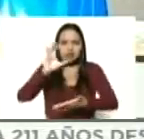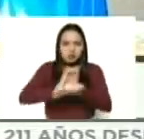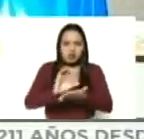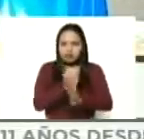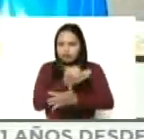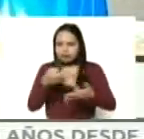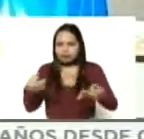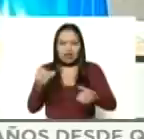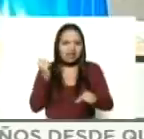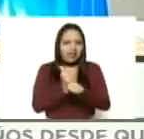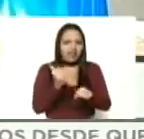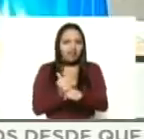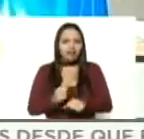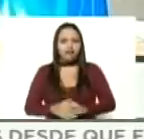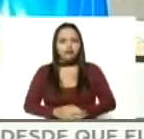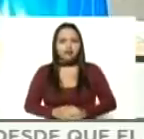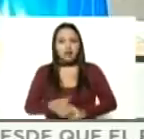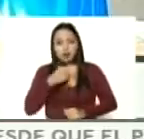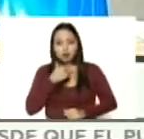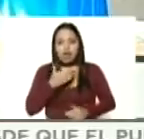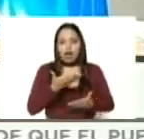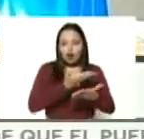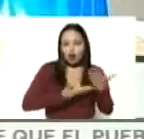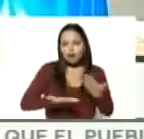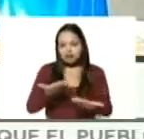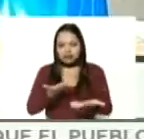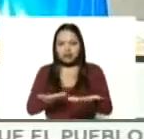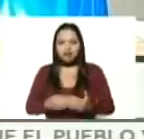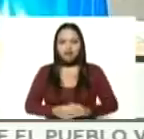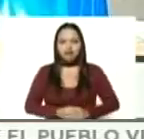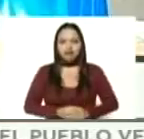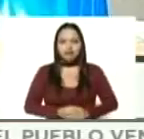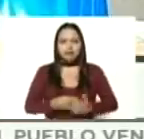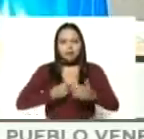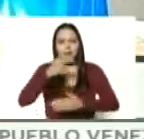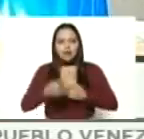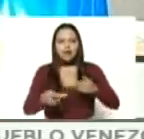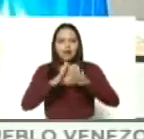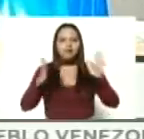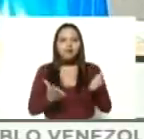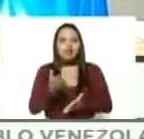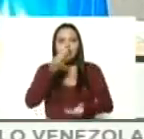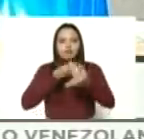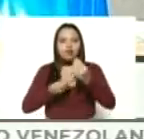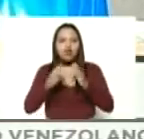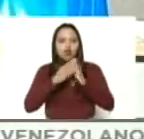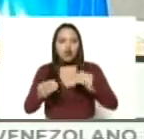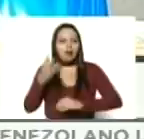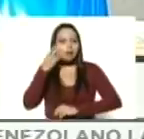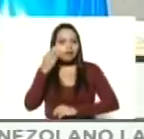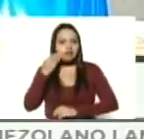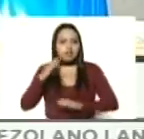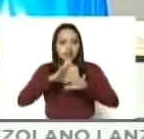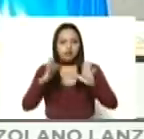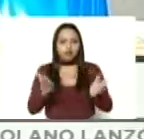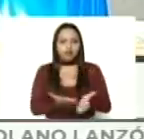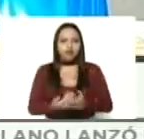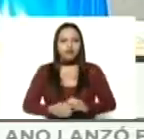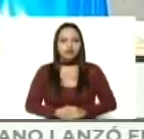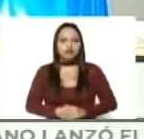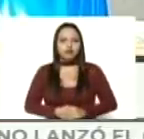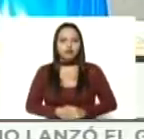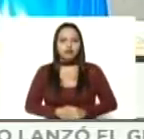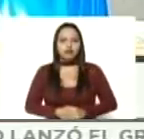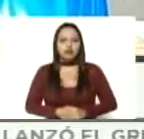extraordinaria. Nos gustaría compartirla con el Programa Mundial de Alimentos y toda su experiencia en el mundo. El